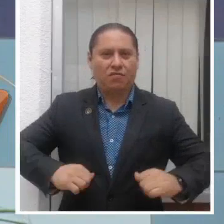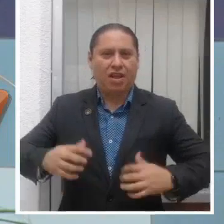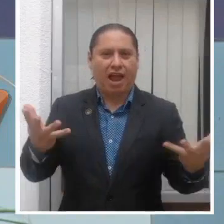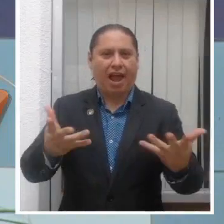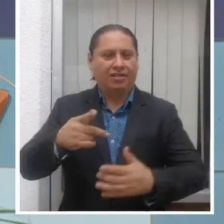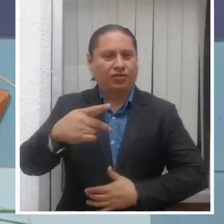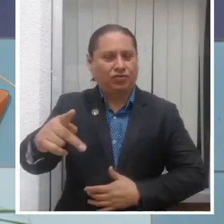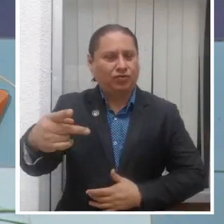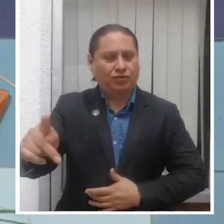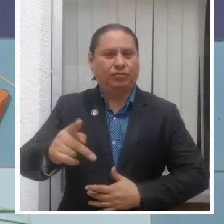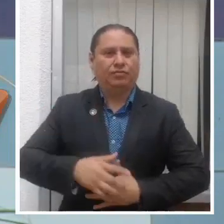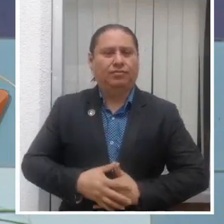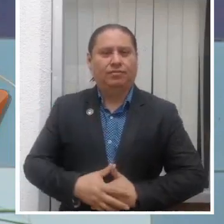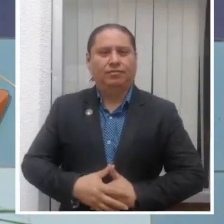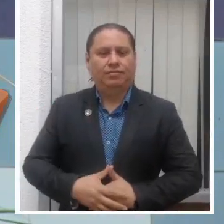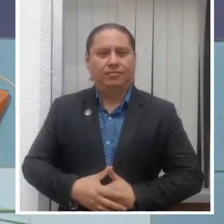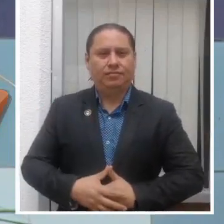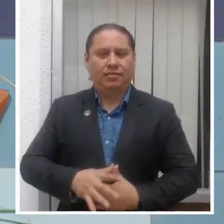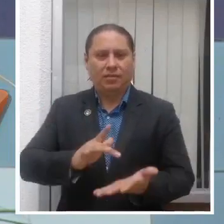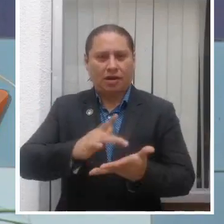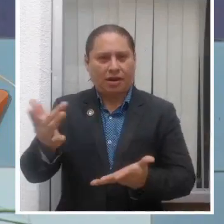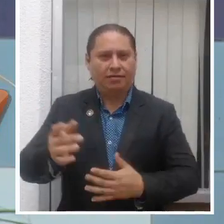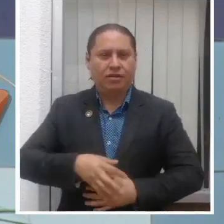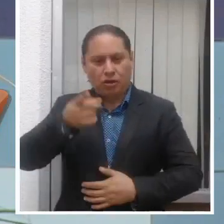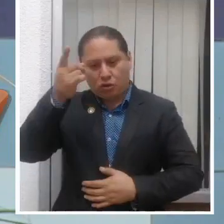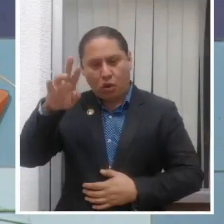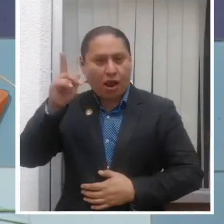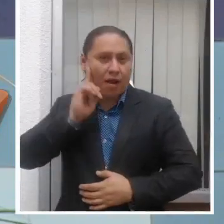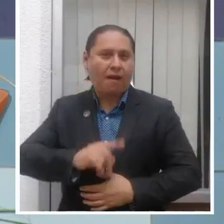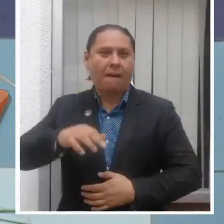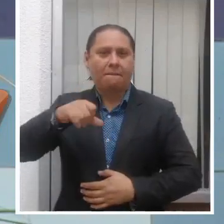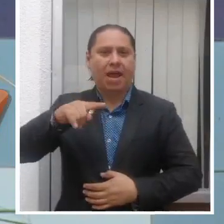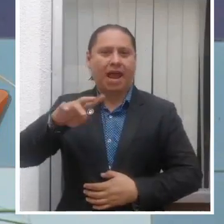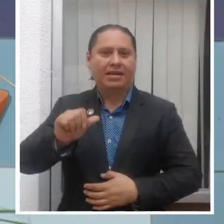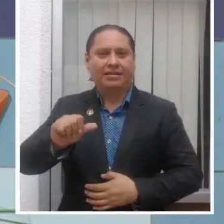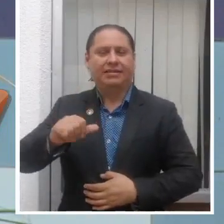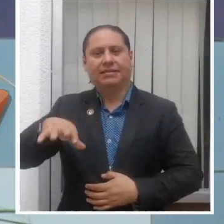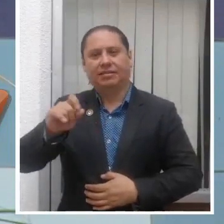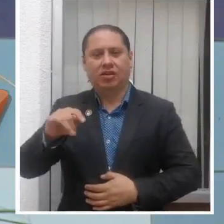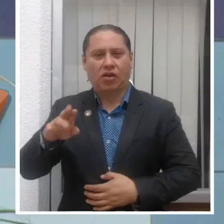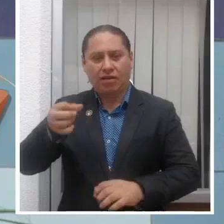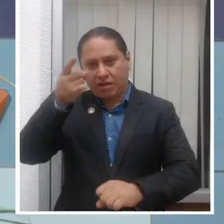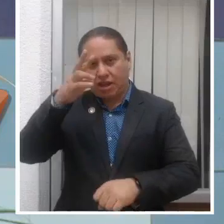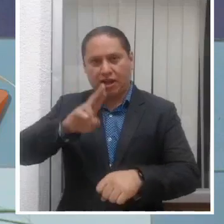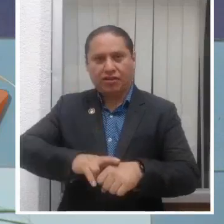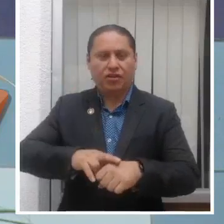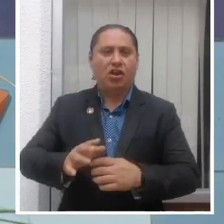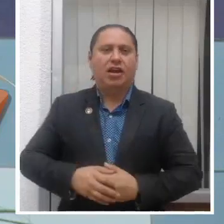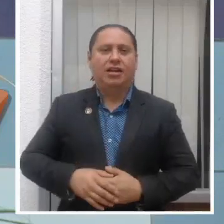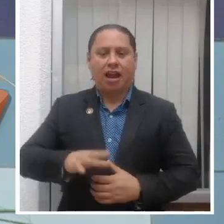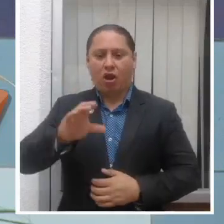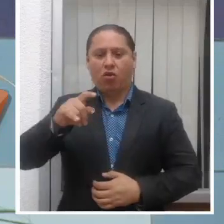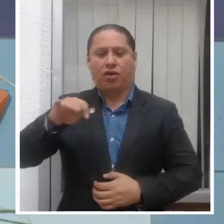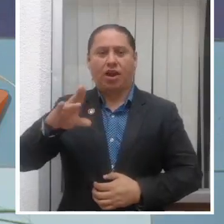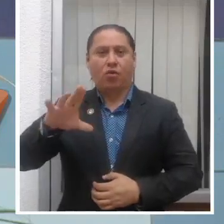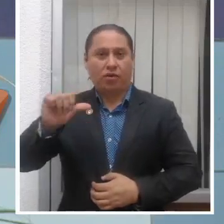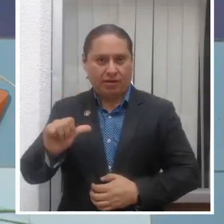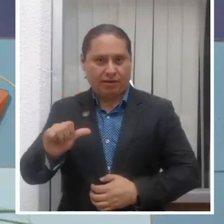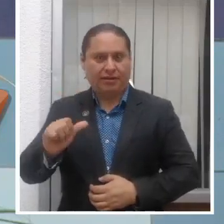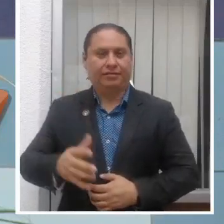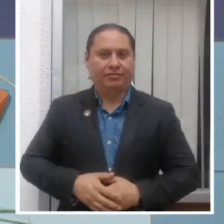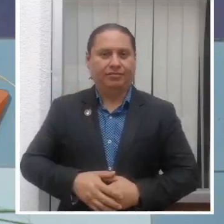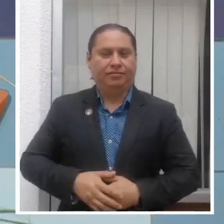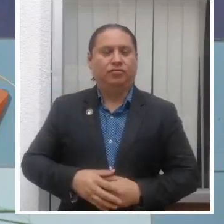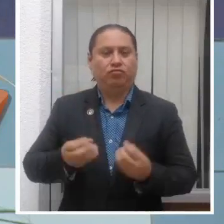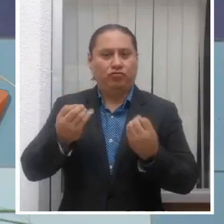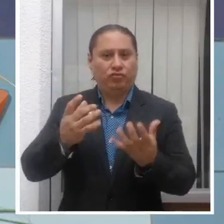realiza. Gracias. Doctora Matza Maranto Cepeda, directora general del CONECULTA. Muchas